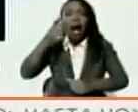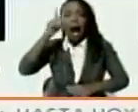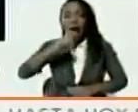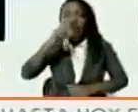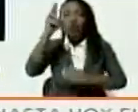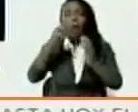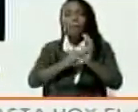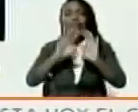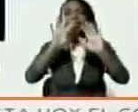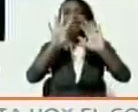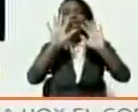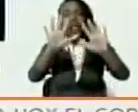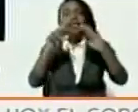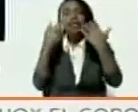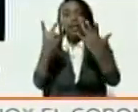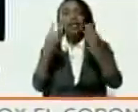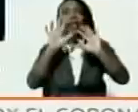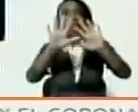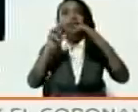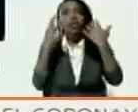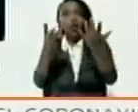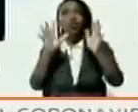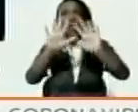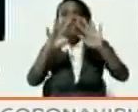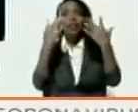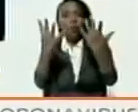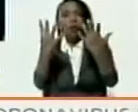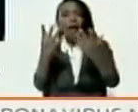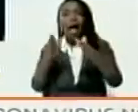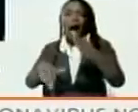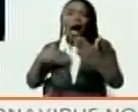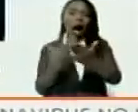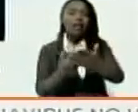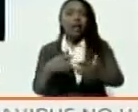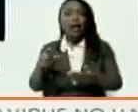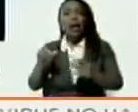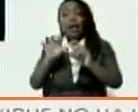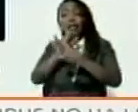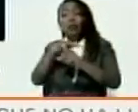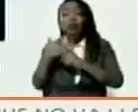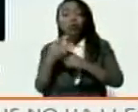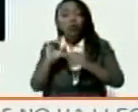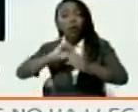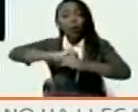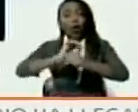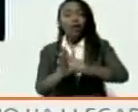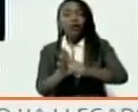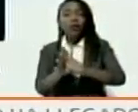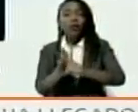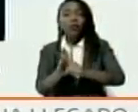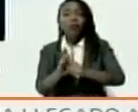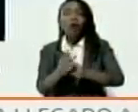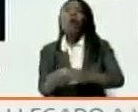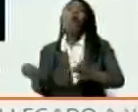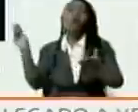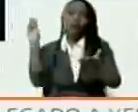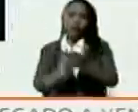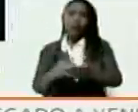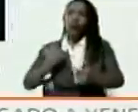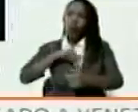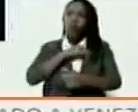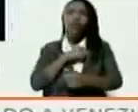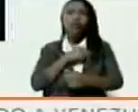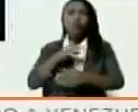2017, 18, 19, hasta la situación del coronavirus. Volvamos, le digo yo, a nuestros socios de la